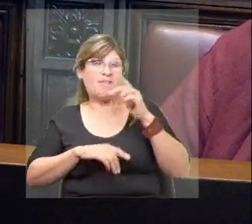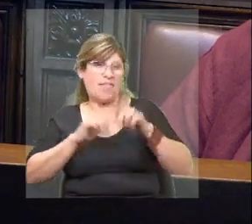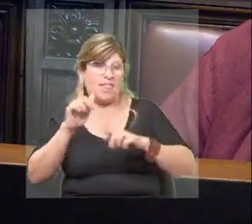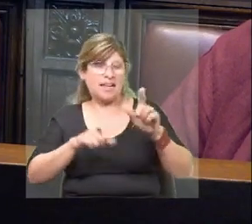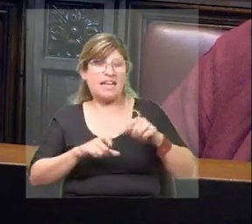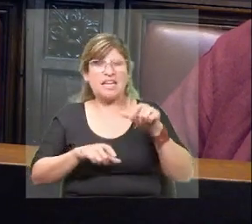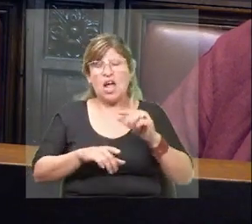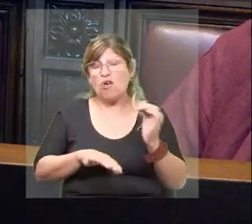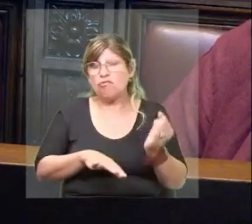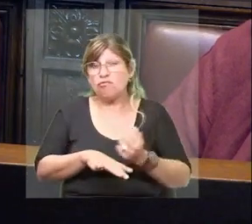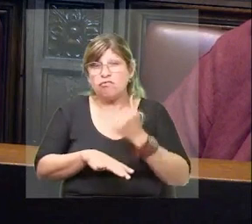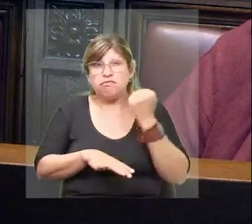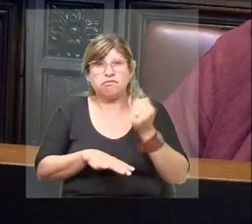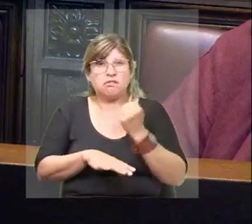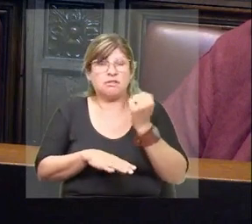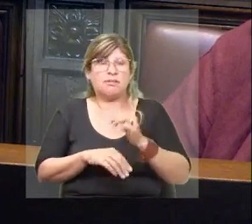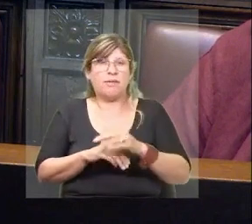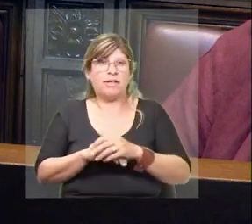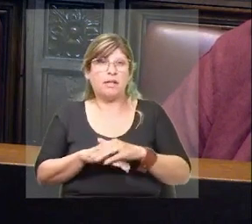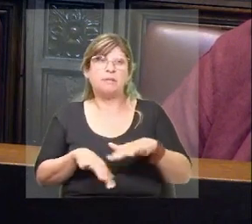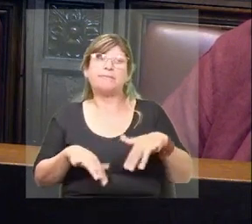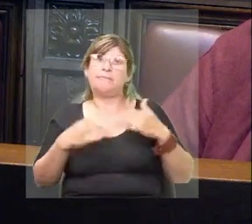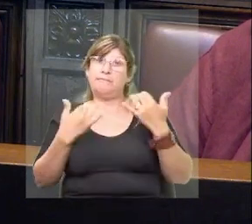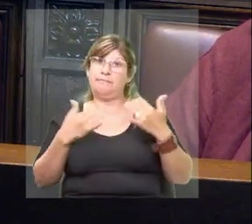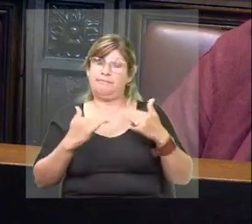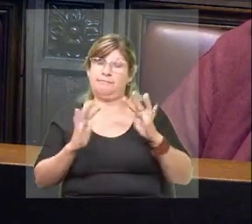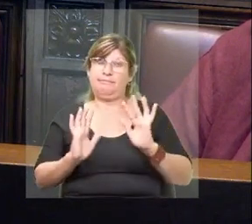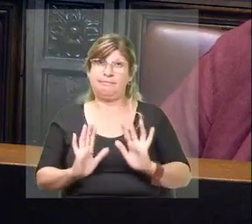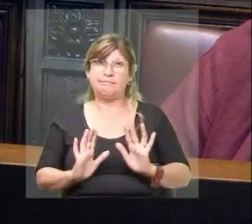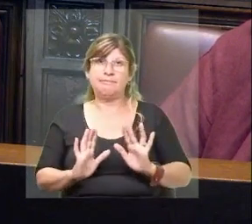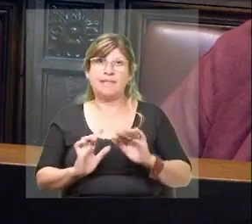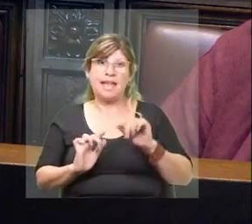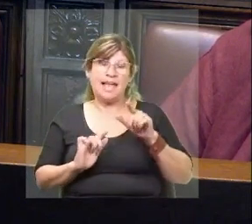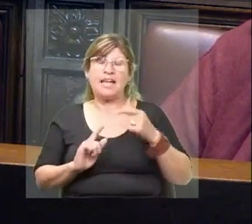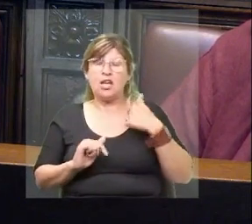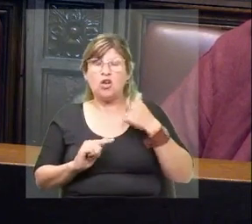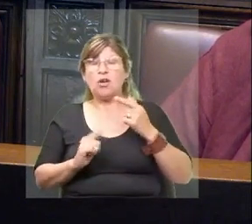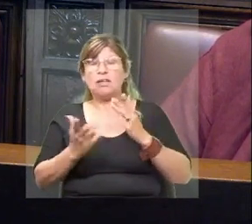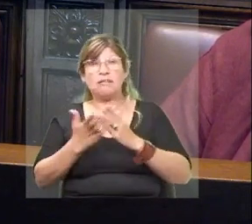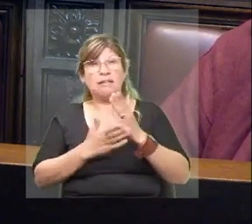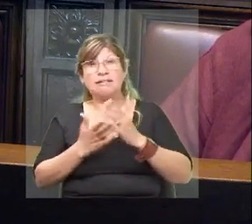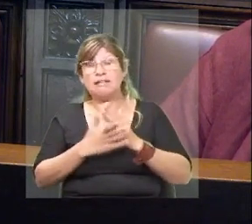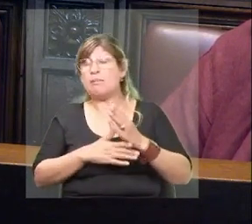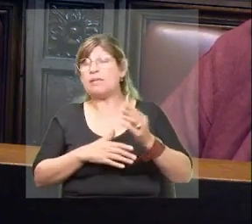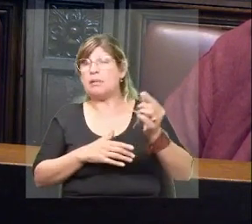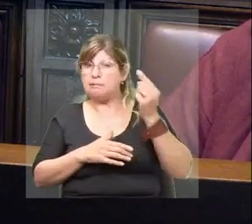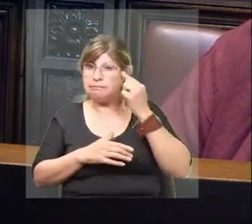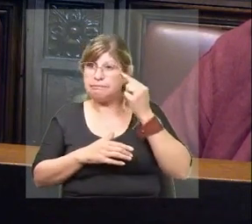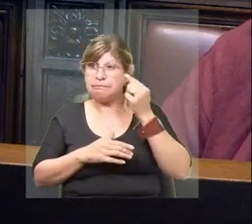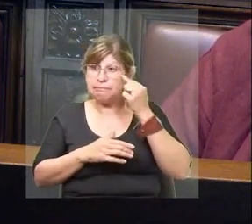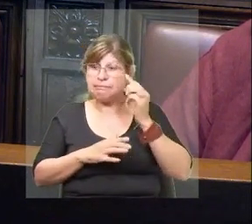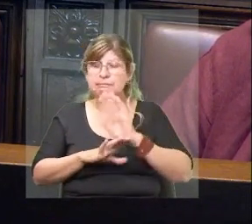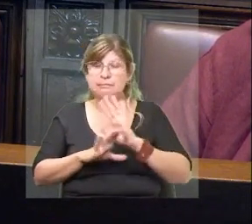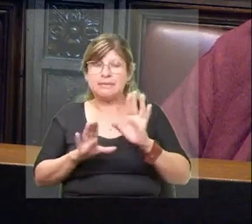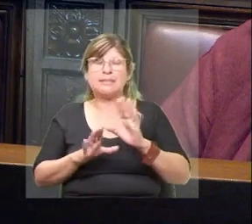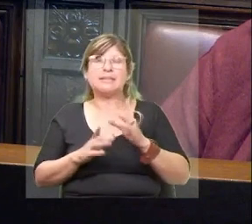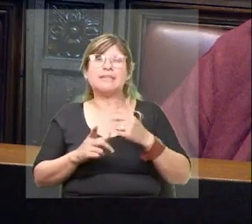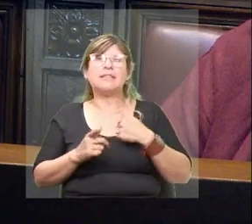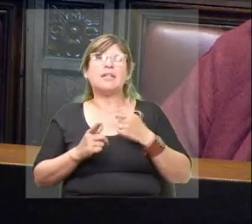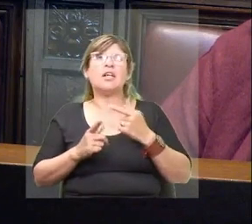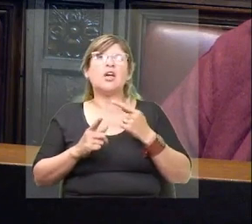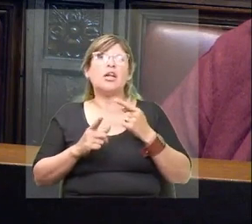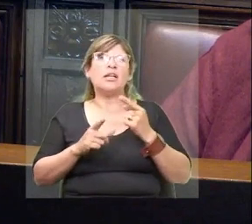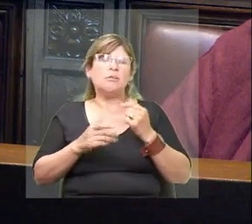la clave y, ni que hablar, era su desvelo. Le tocó lidiar con